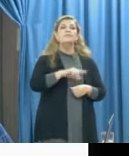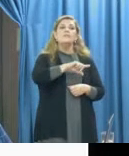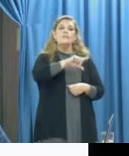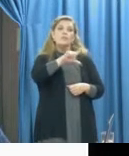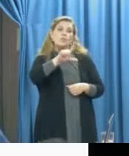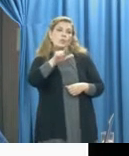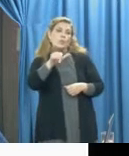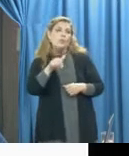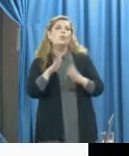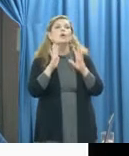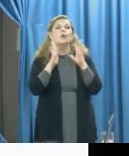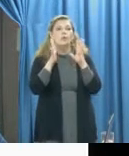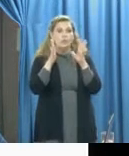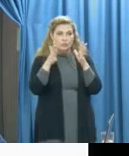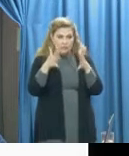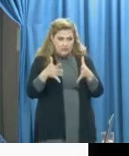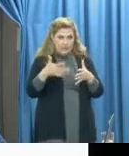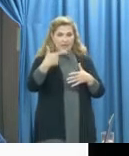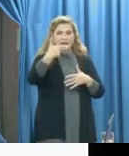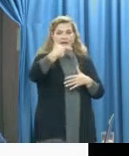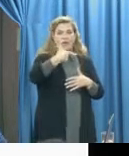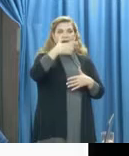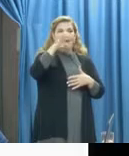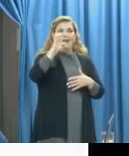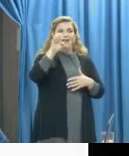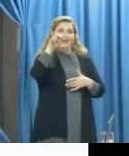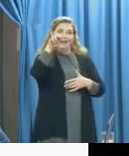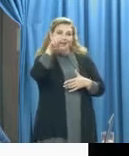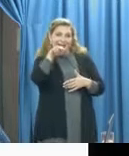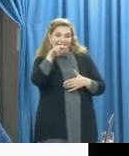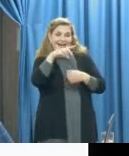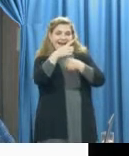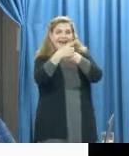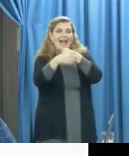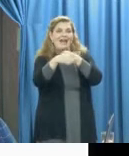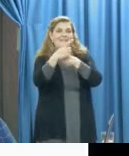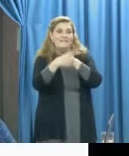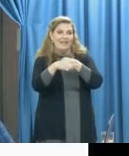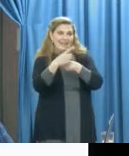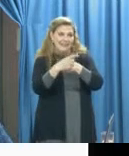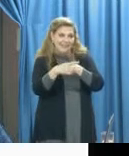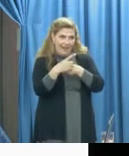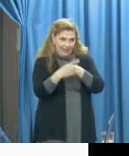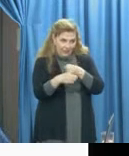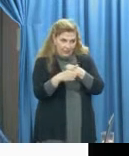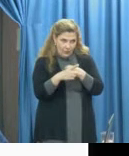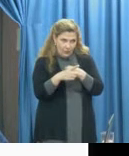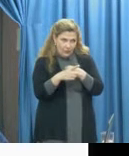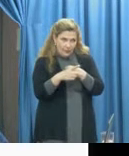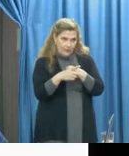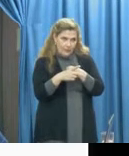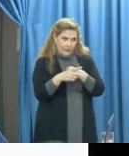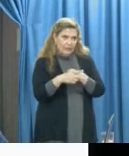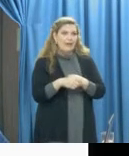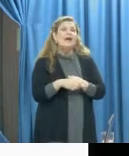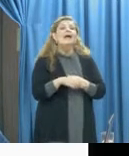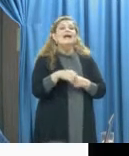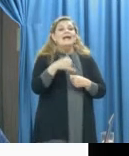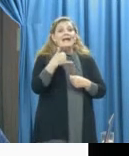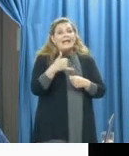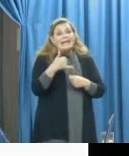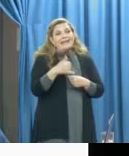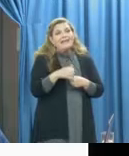ya está la clasificación más específica a nivel molecular, el gen que está afectado y la